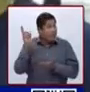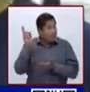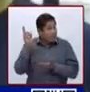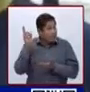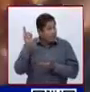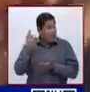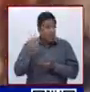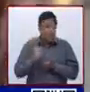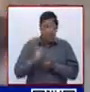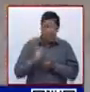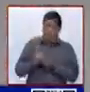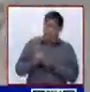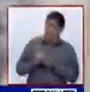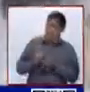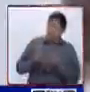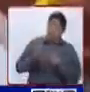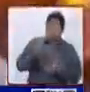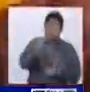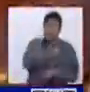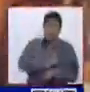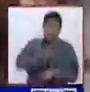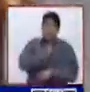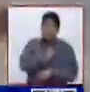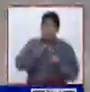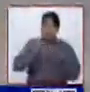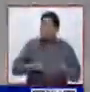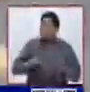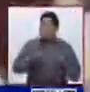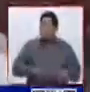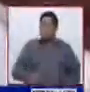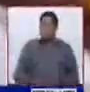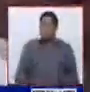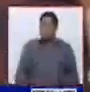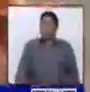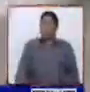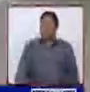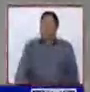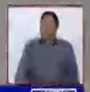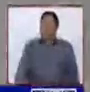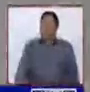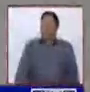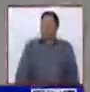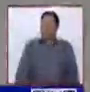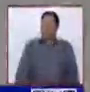Palabras ya para expresar cómo el actuar de esas personas, ¿no?